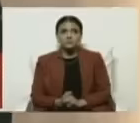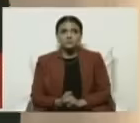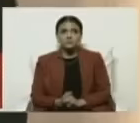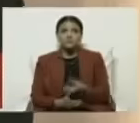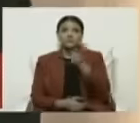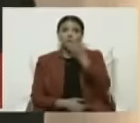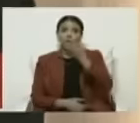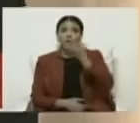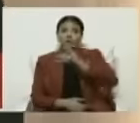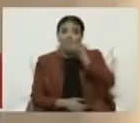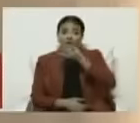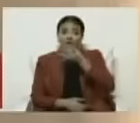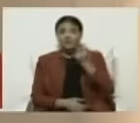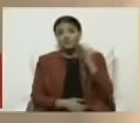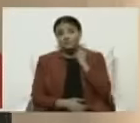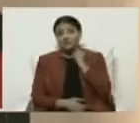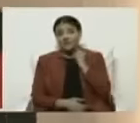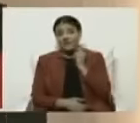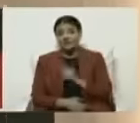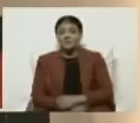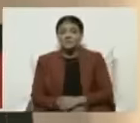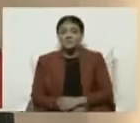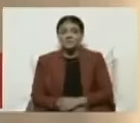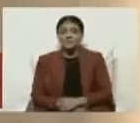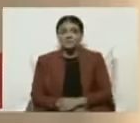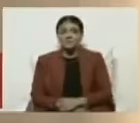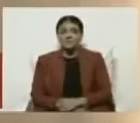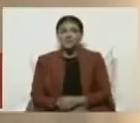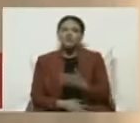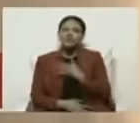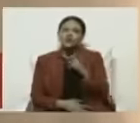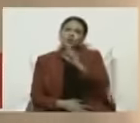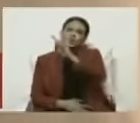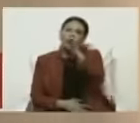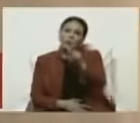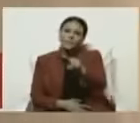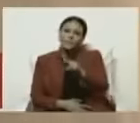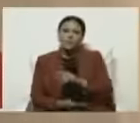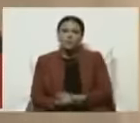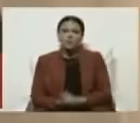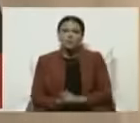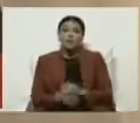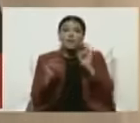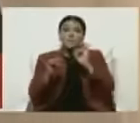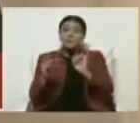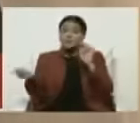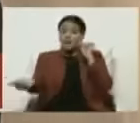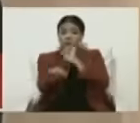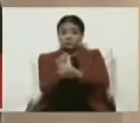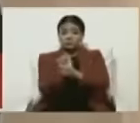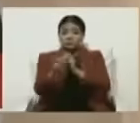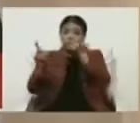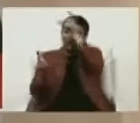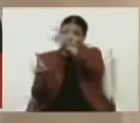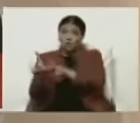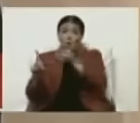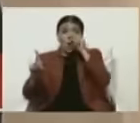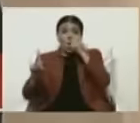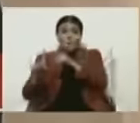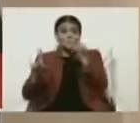Buenas tardes, fiscal. Buenas tardes. Yo le quería preguntar, esta detención de